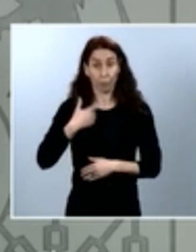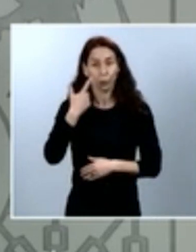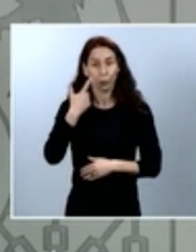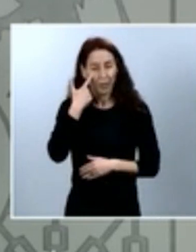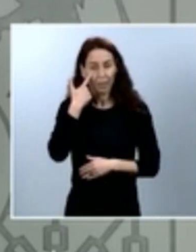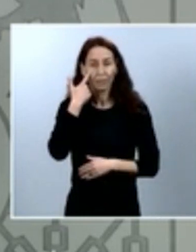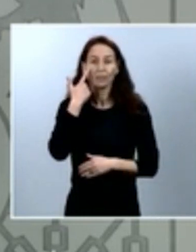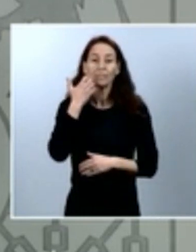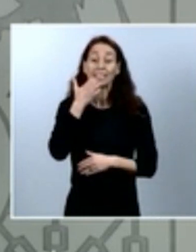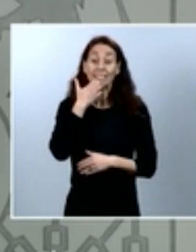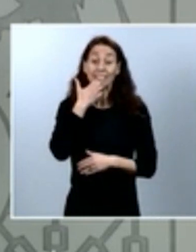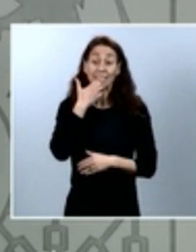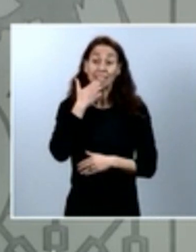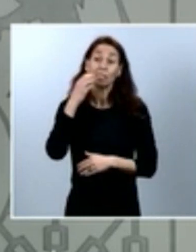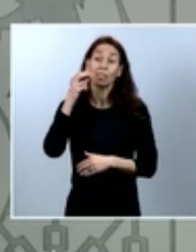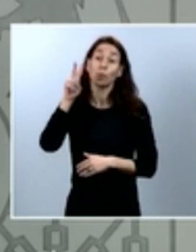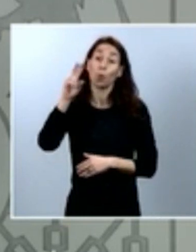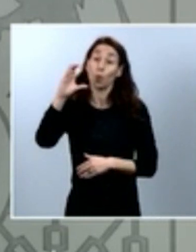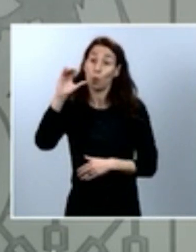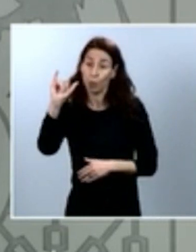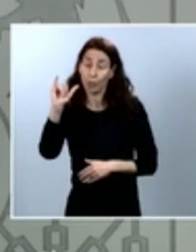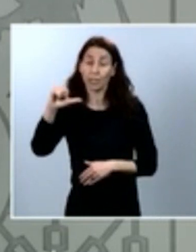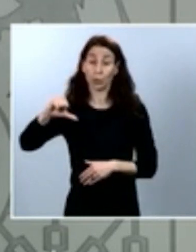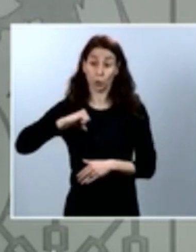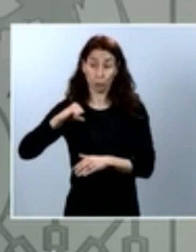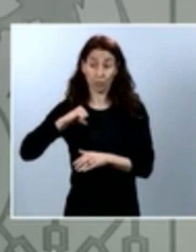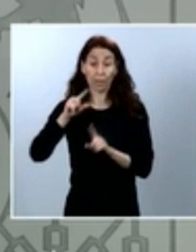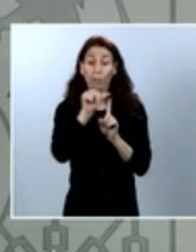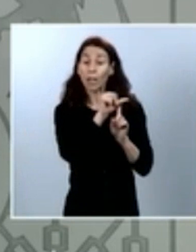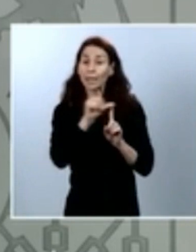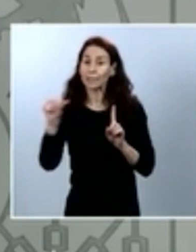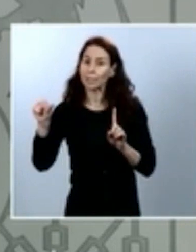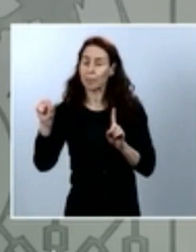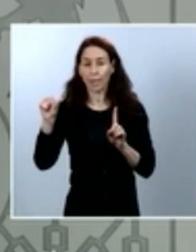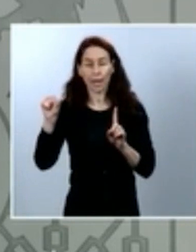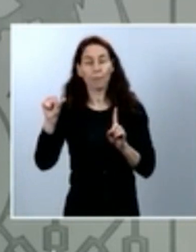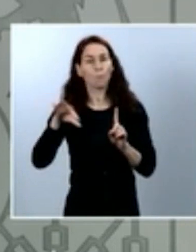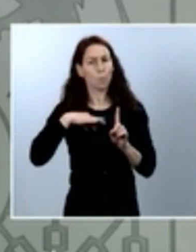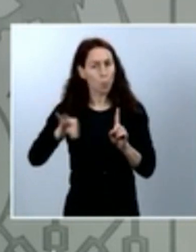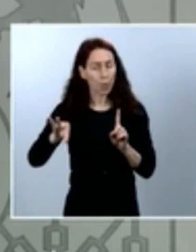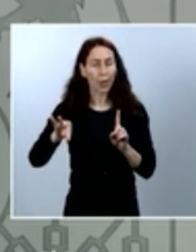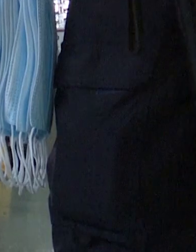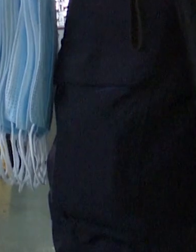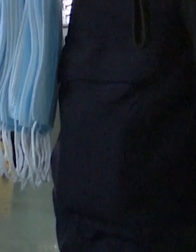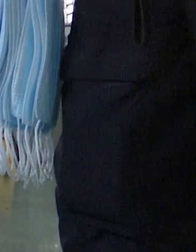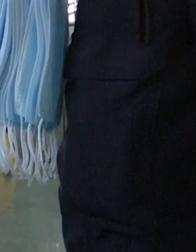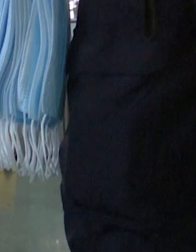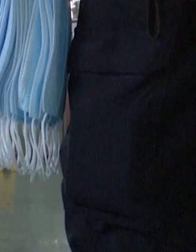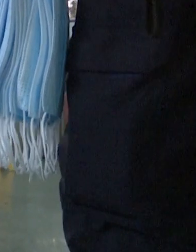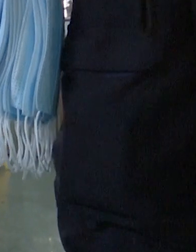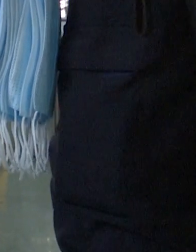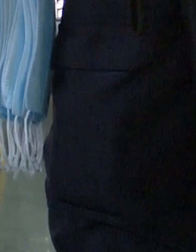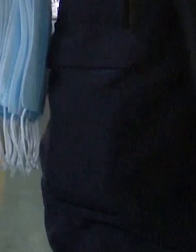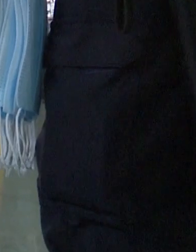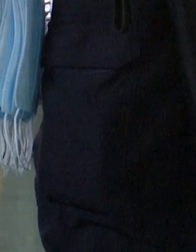las UCIs y en los hospitalizados hemos observado en esta semana, se empiecen a observar muy pronto en la cifra de fallecidos. Por otro lado,